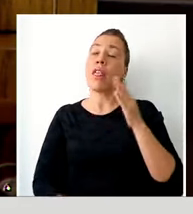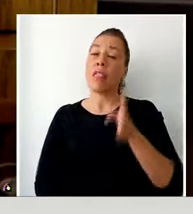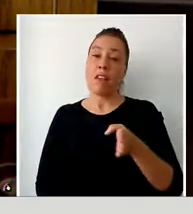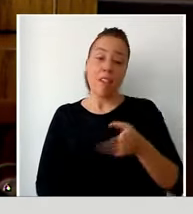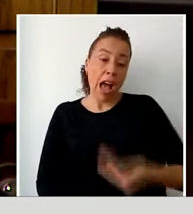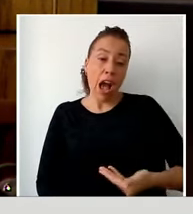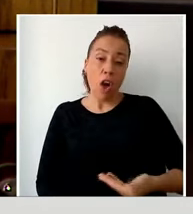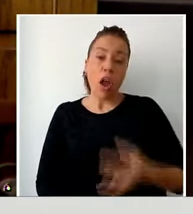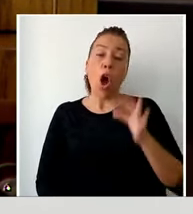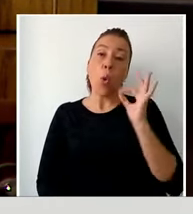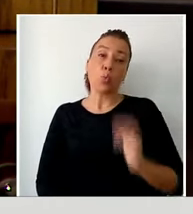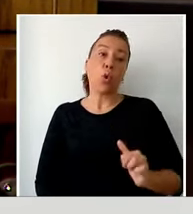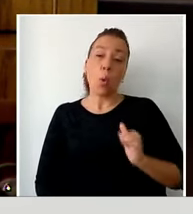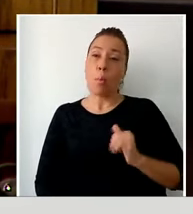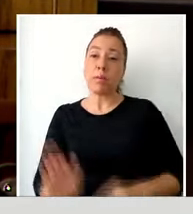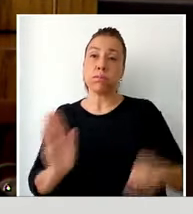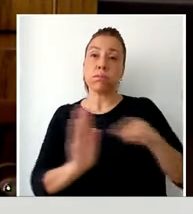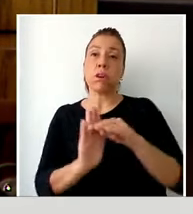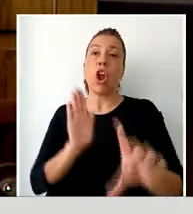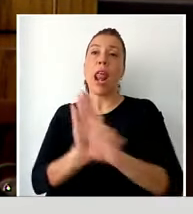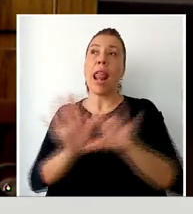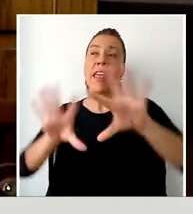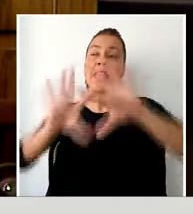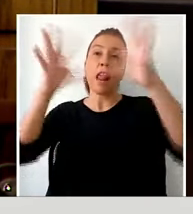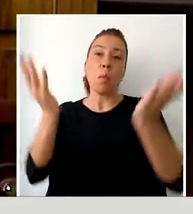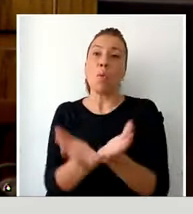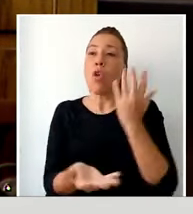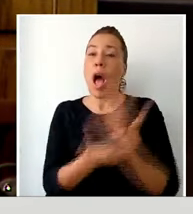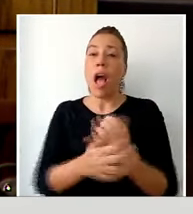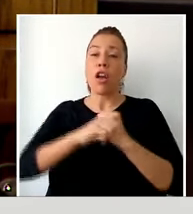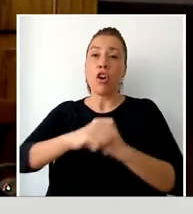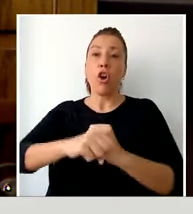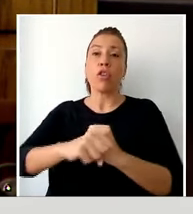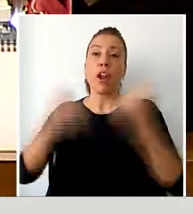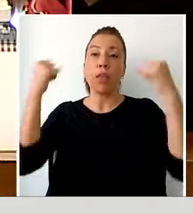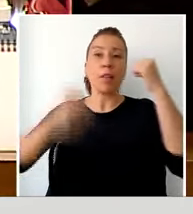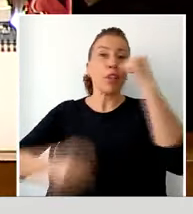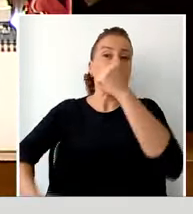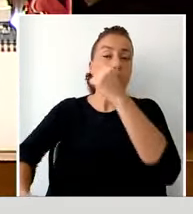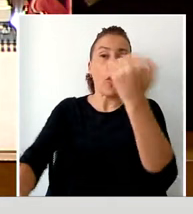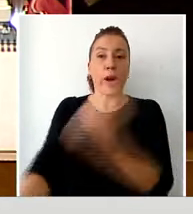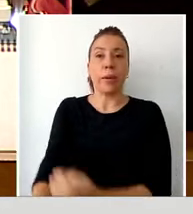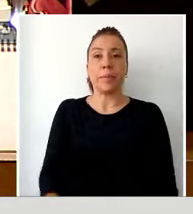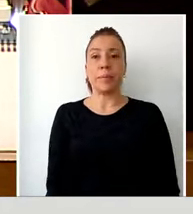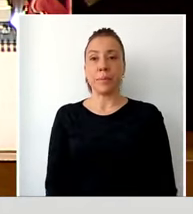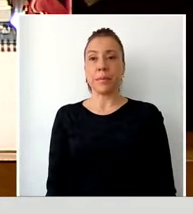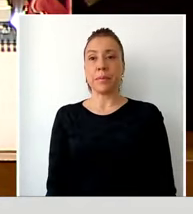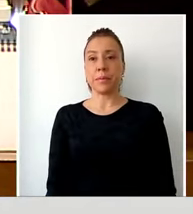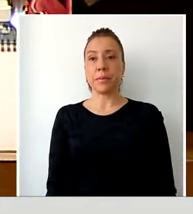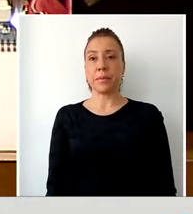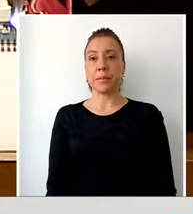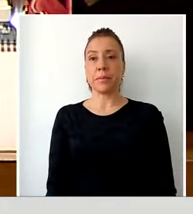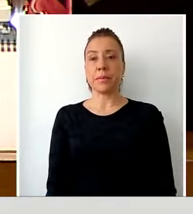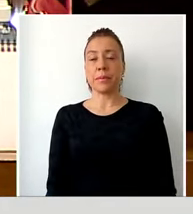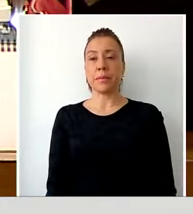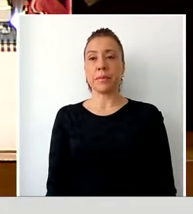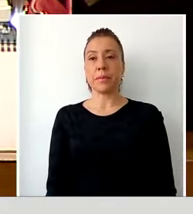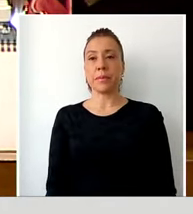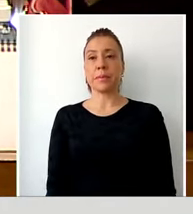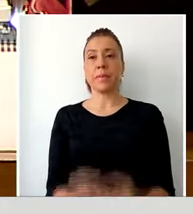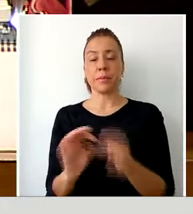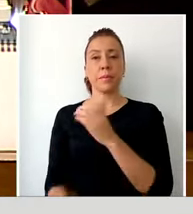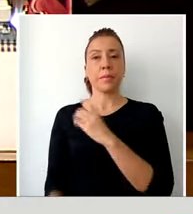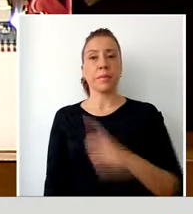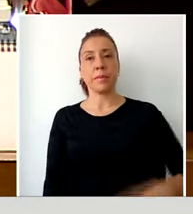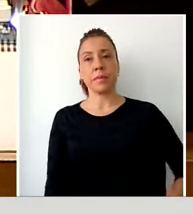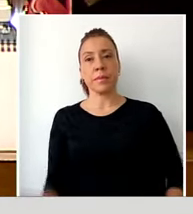respecto de la legislación mundial antidopaje Gracias presidente votamos a favor muchas gracias diputado Frank